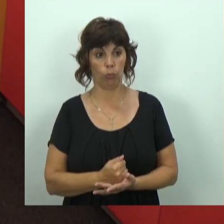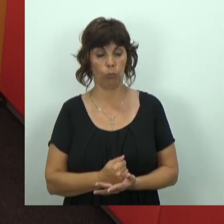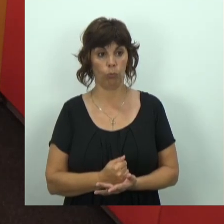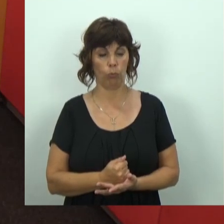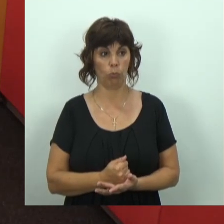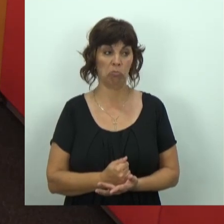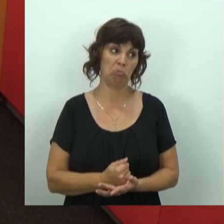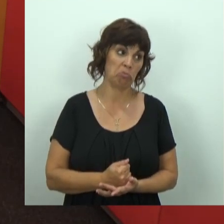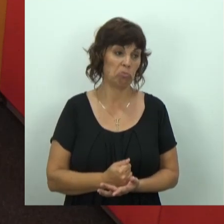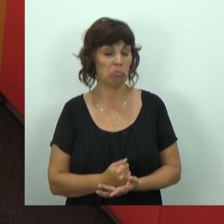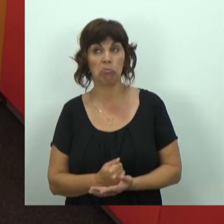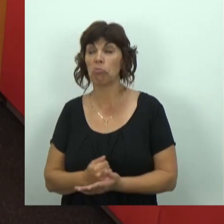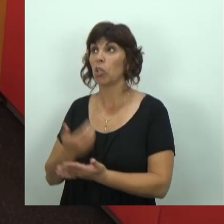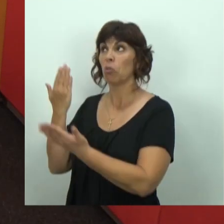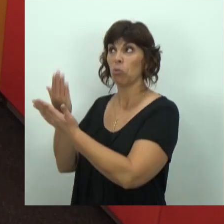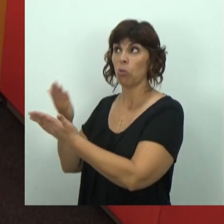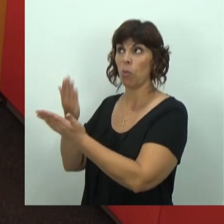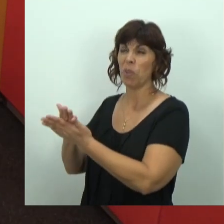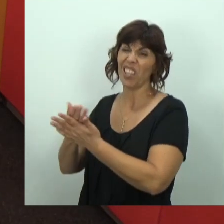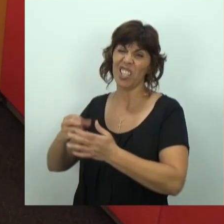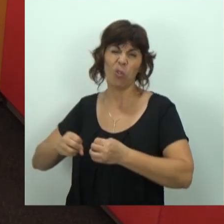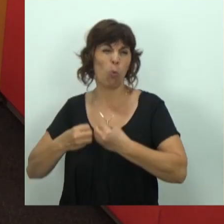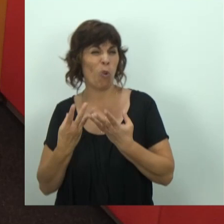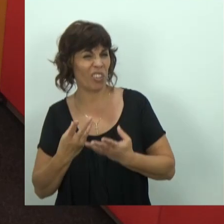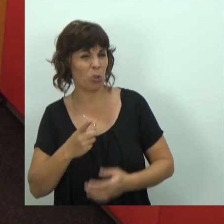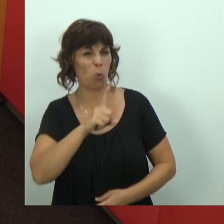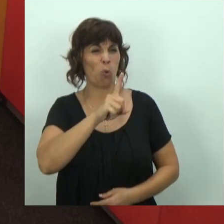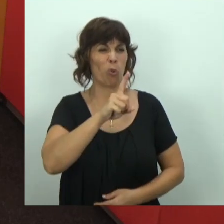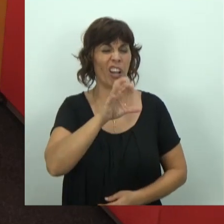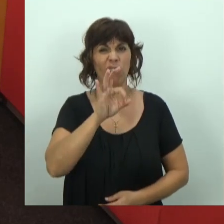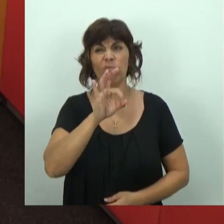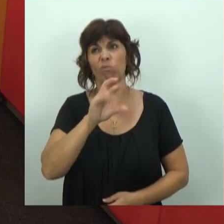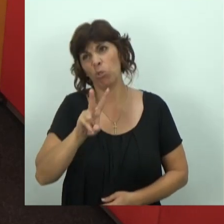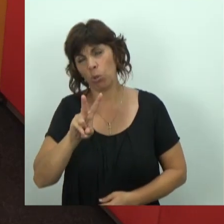probablemente dos cosas, o a lo mejor tres, pero más no.